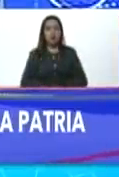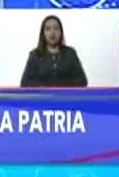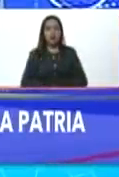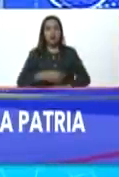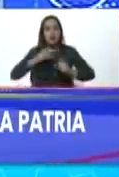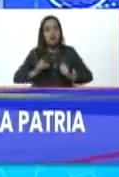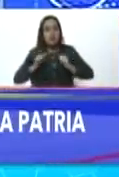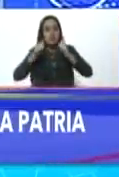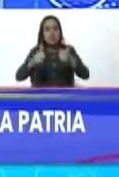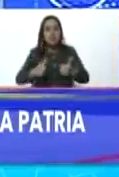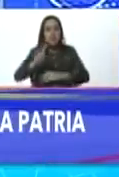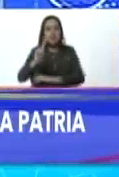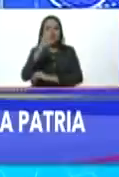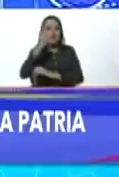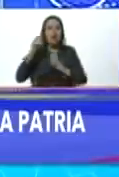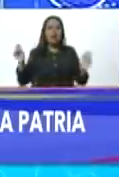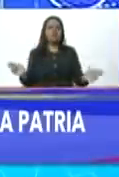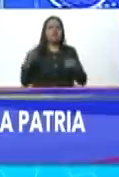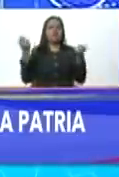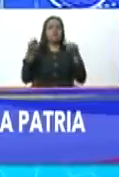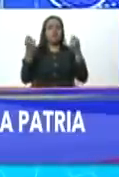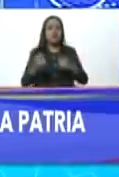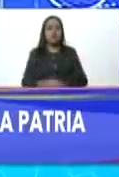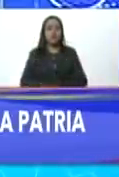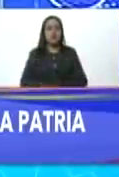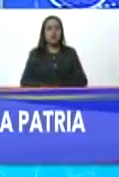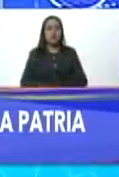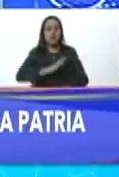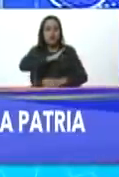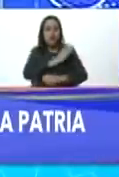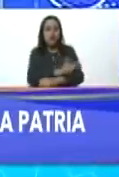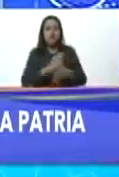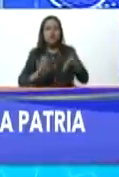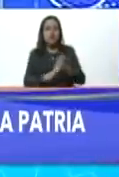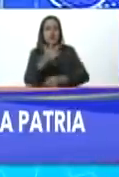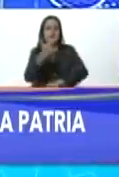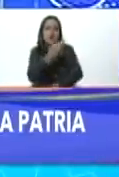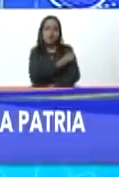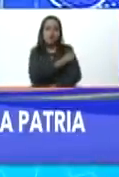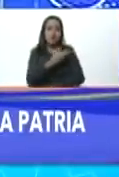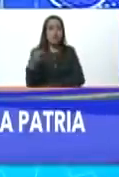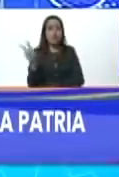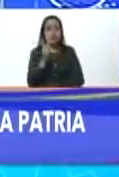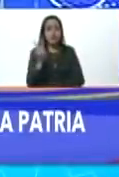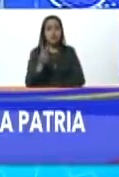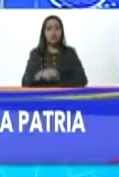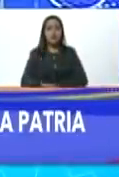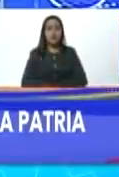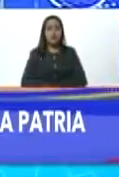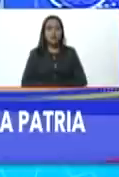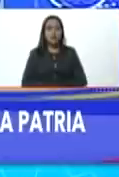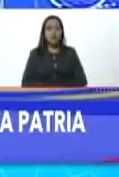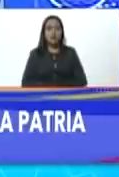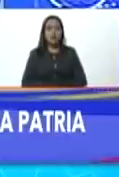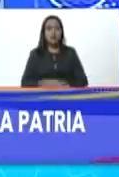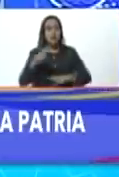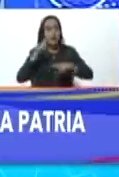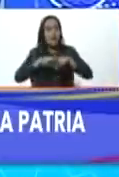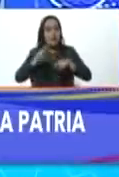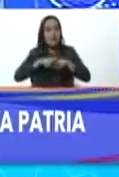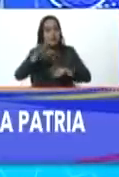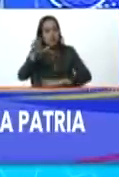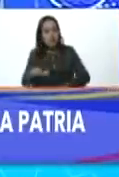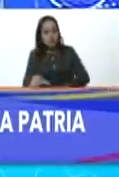se inicia la primera campaña intensiva de vacunación en el país para niños